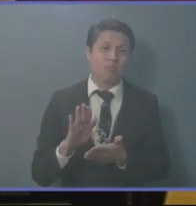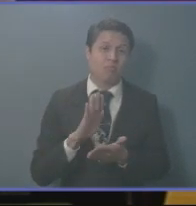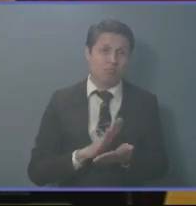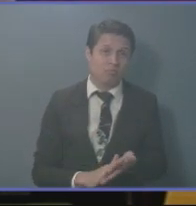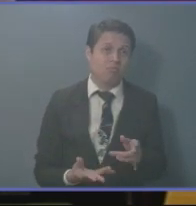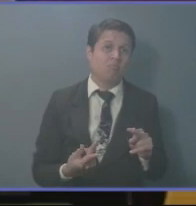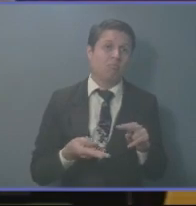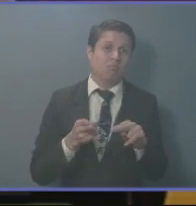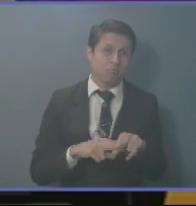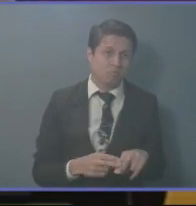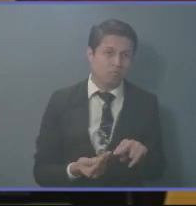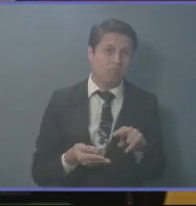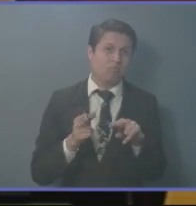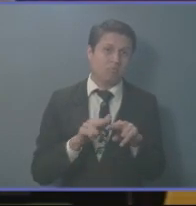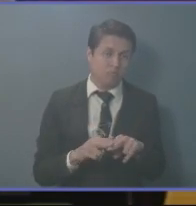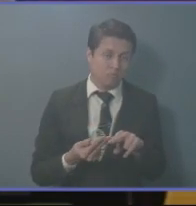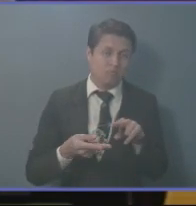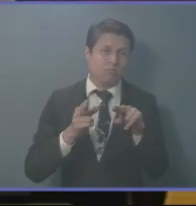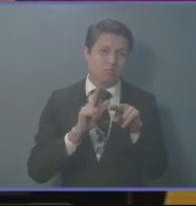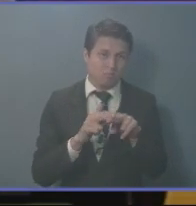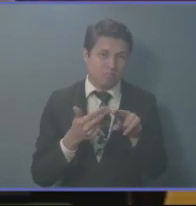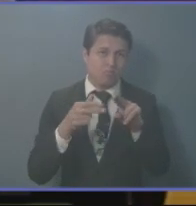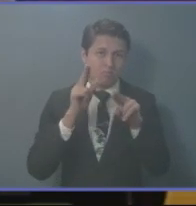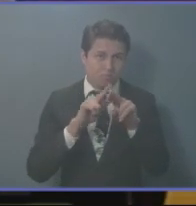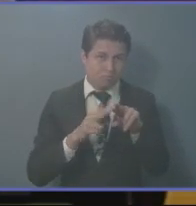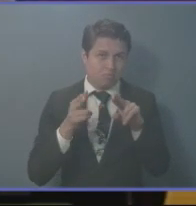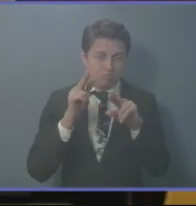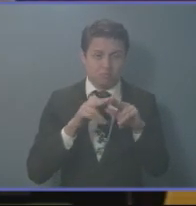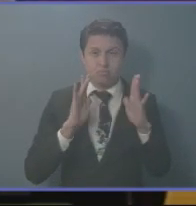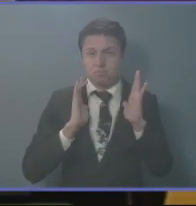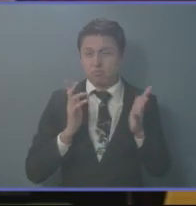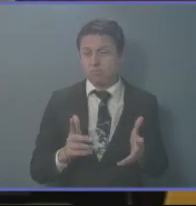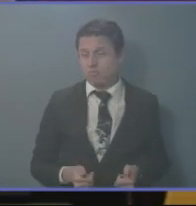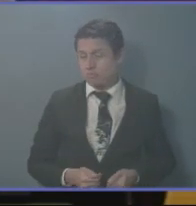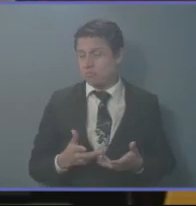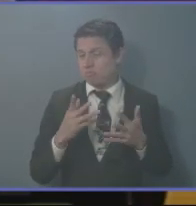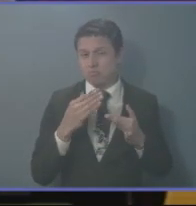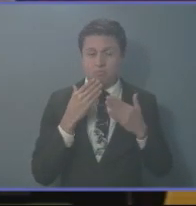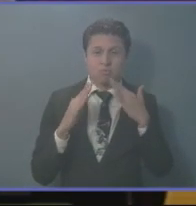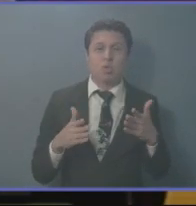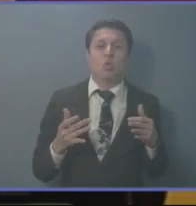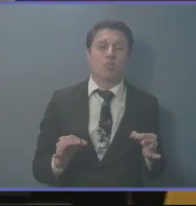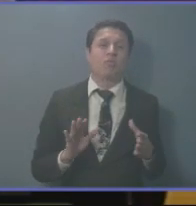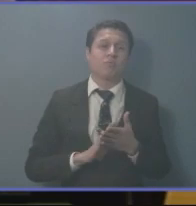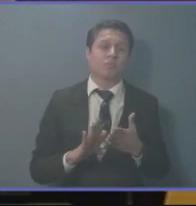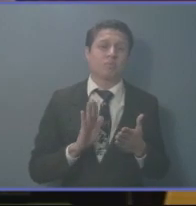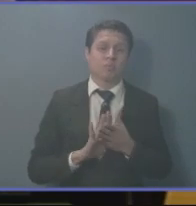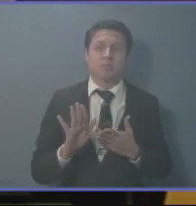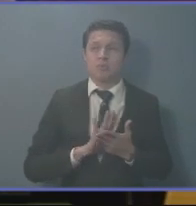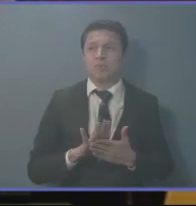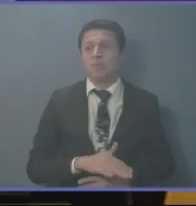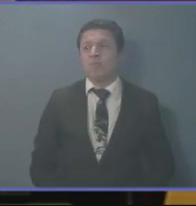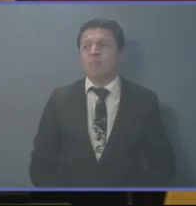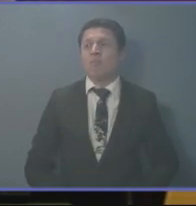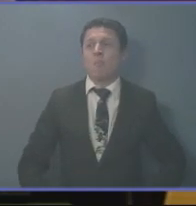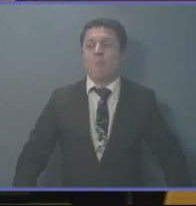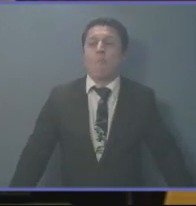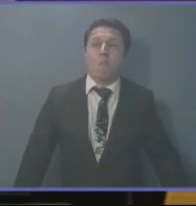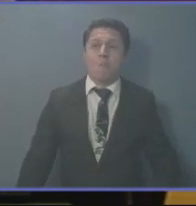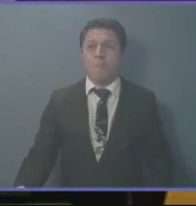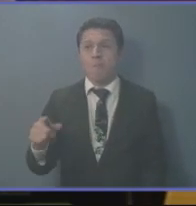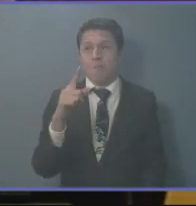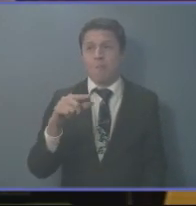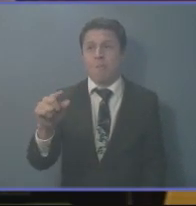los salvadoreños, y que este gobierno se niega a decir cómo pretende pagarlo, eso lo